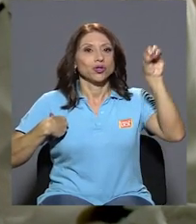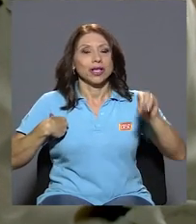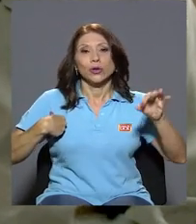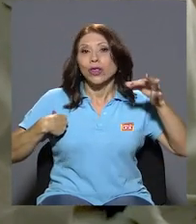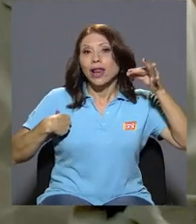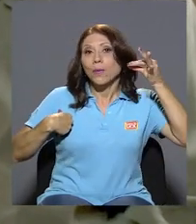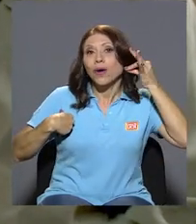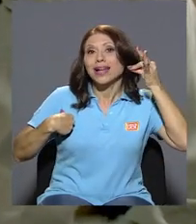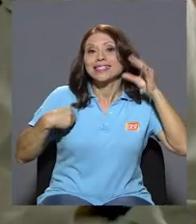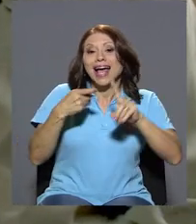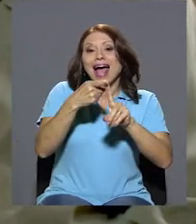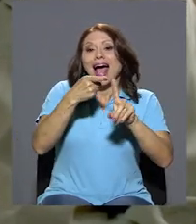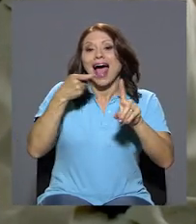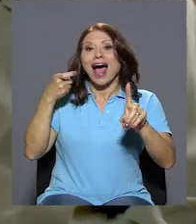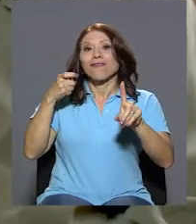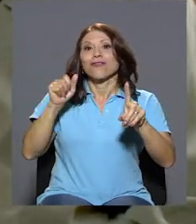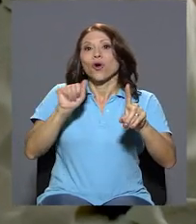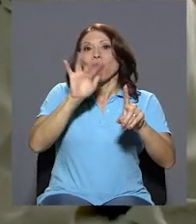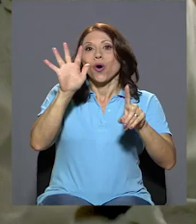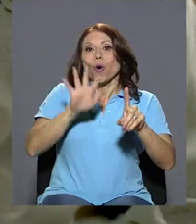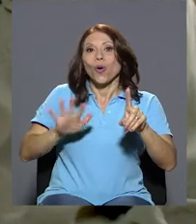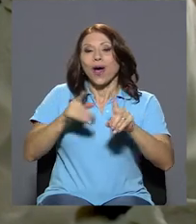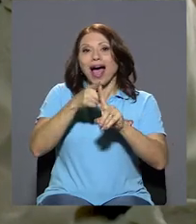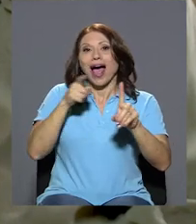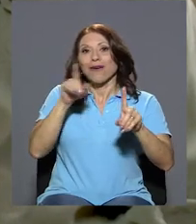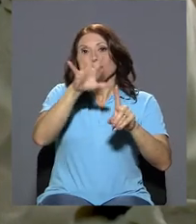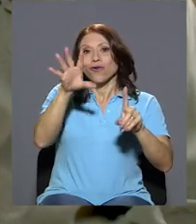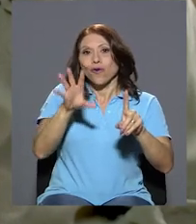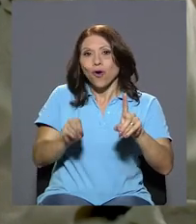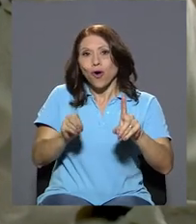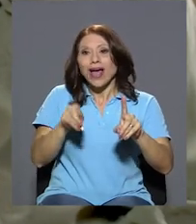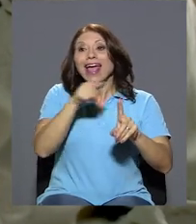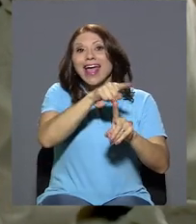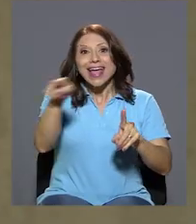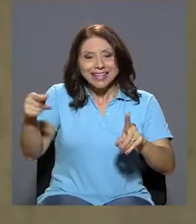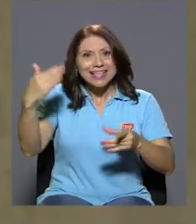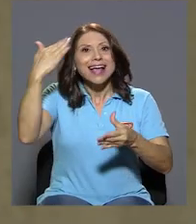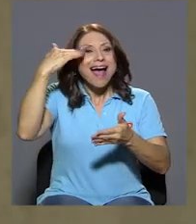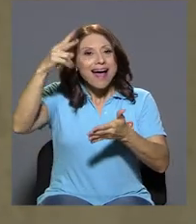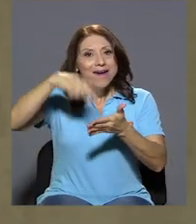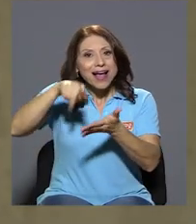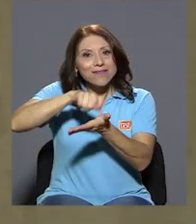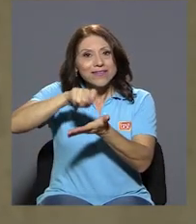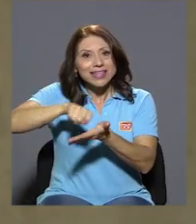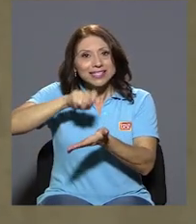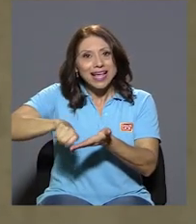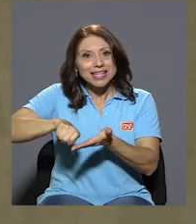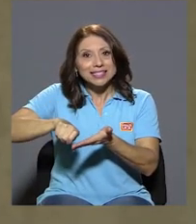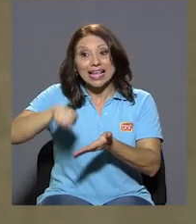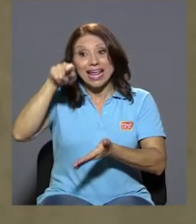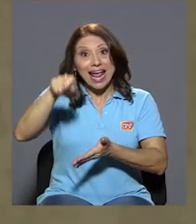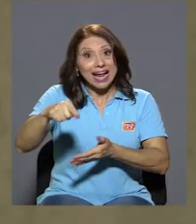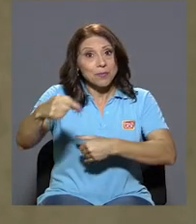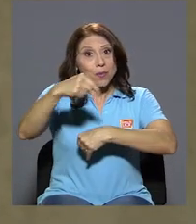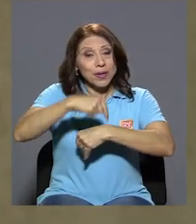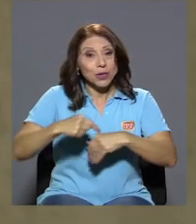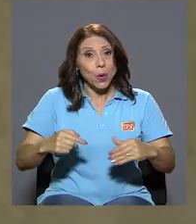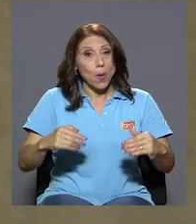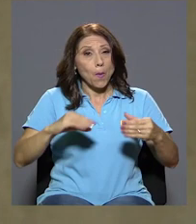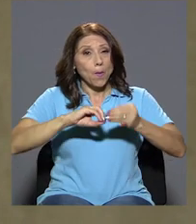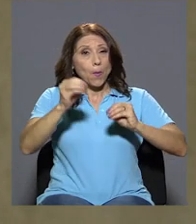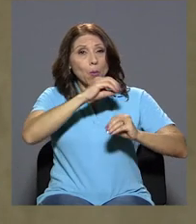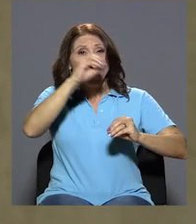afrodescendientes afro caribeñas estaban alfabetizadas y tómese en cuenta que en ese momento el promedio nacional